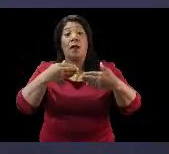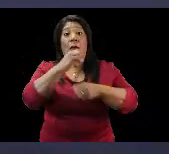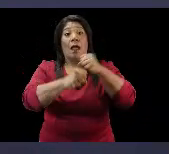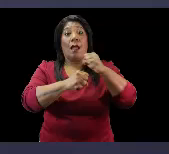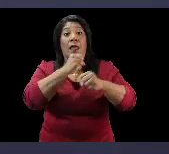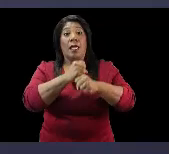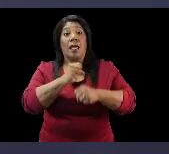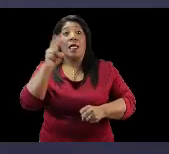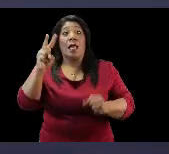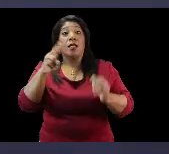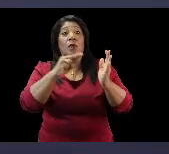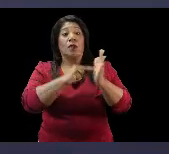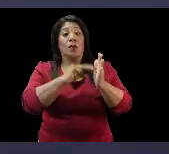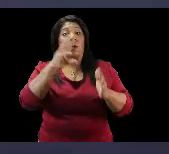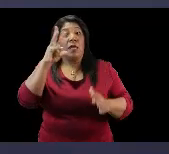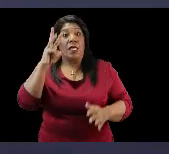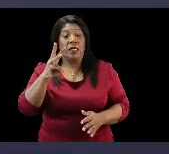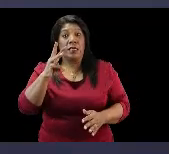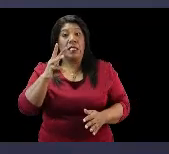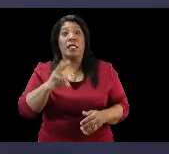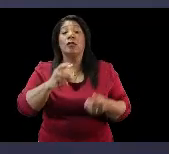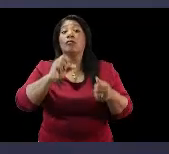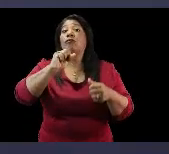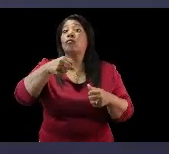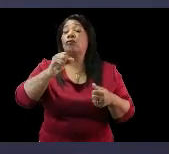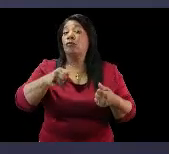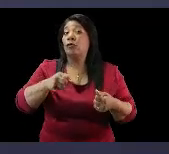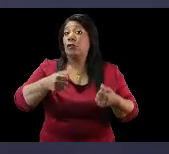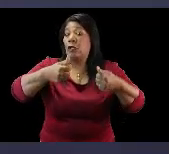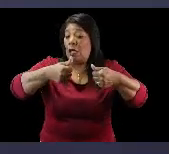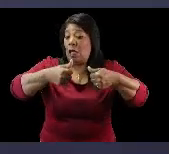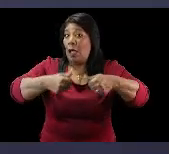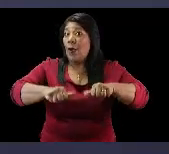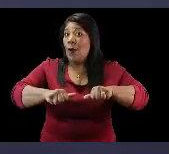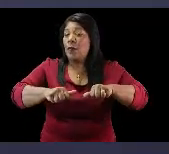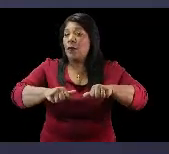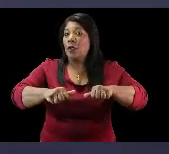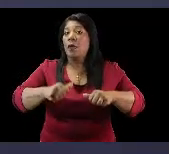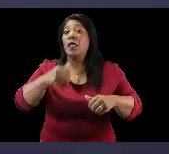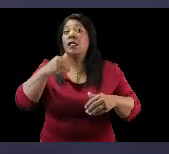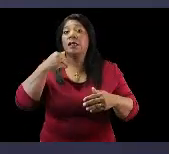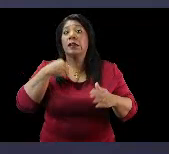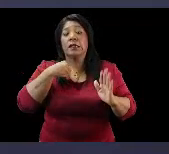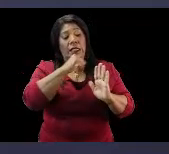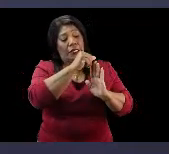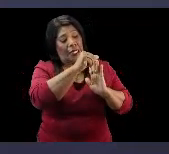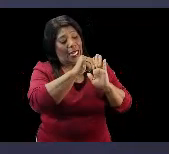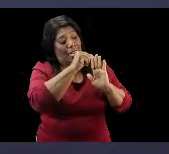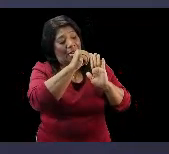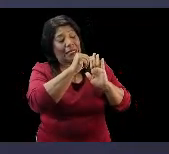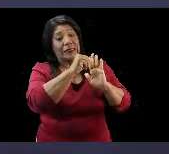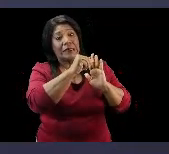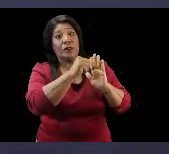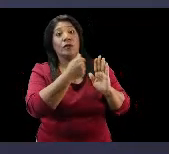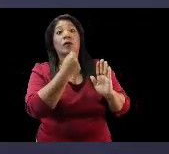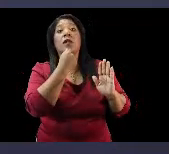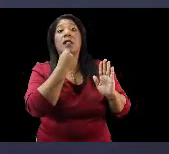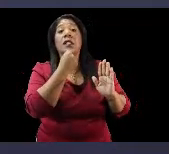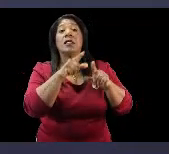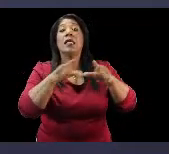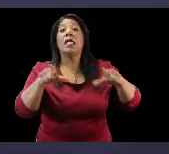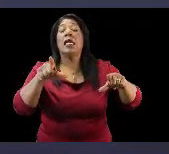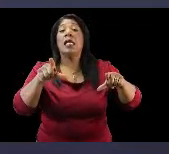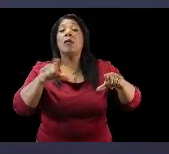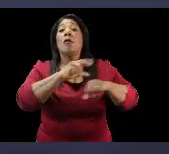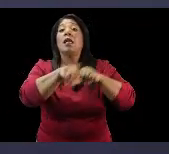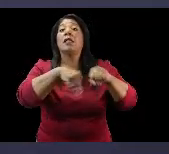signatario y está comprometido y ratifica esta convención, en la cual se tiene artículos muy puntuales, como reconoce la